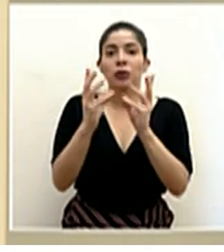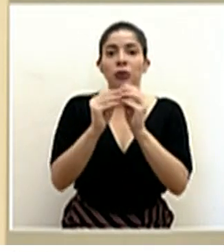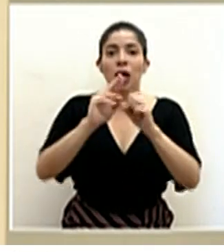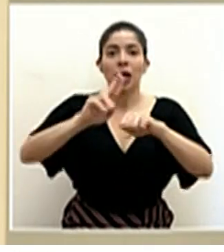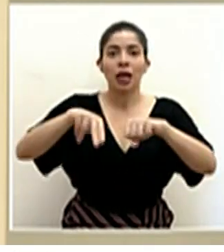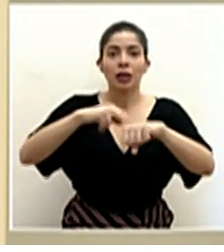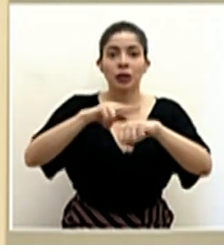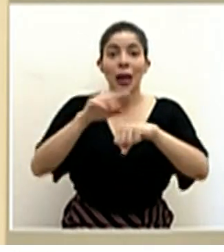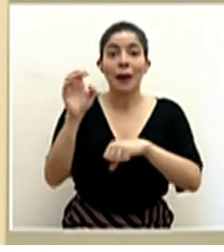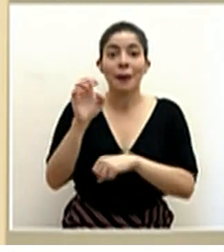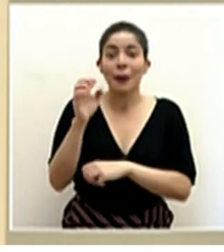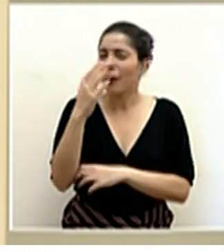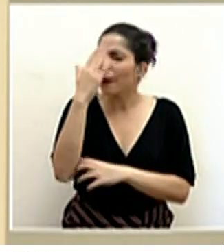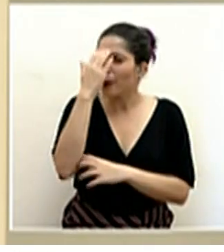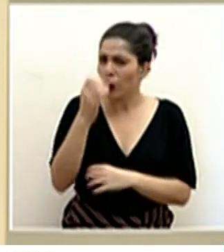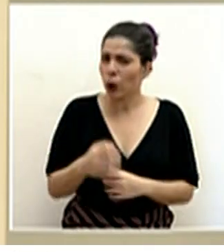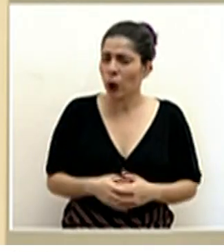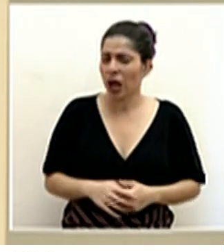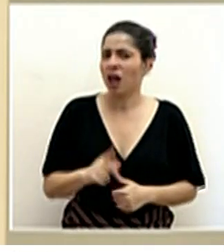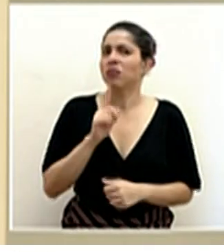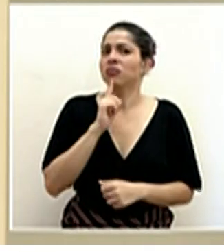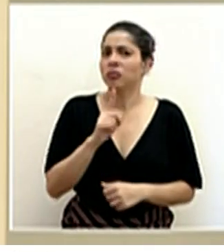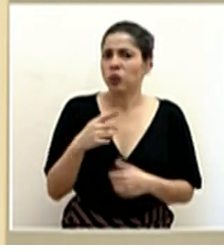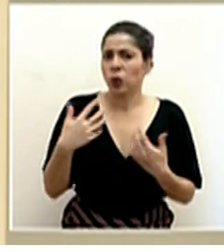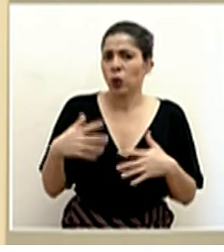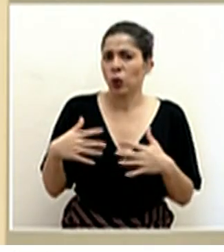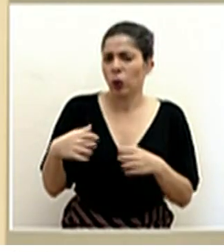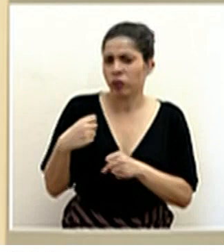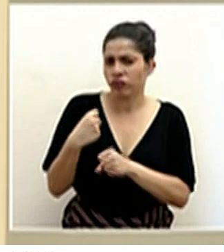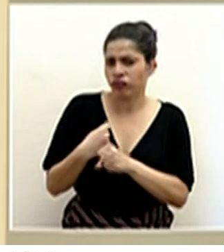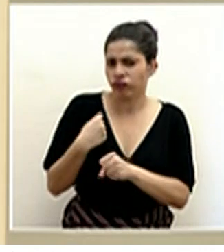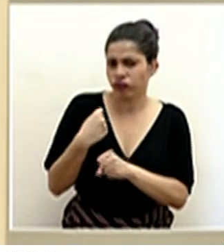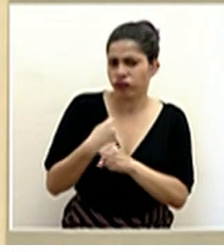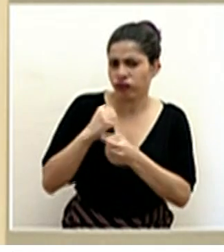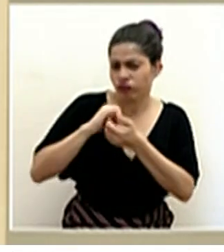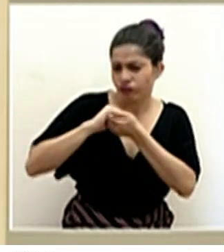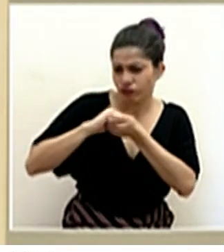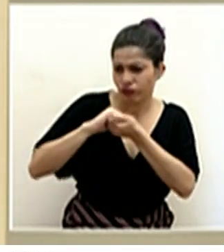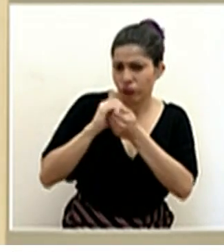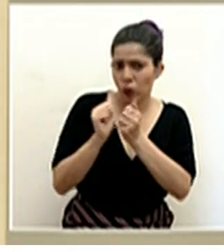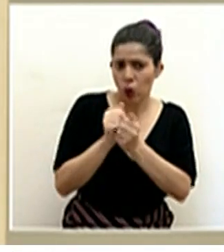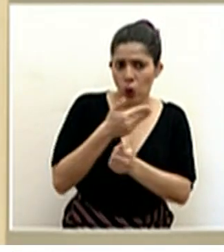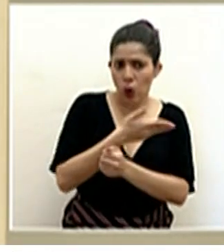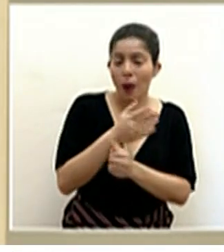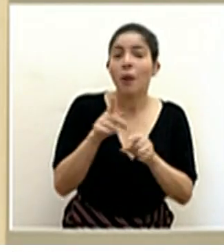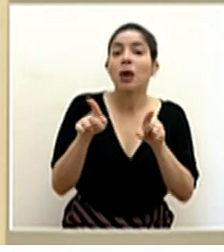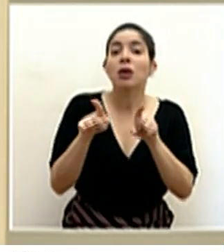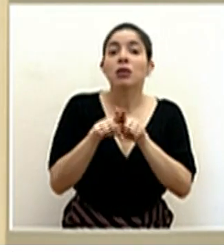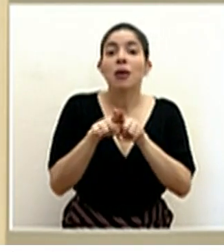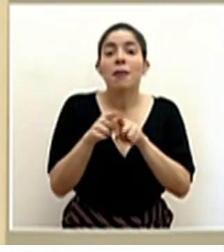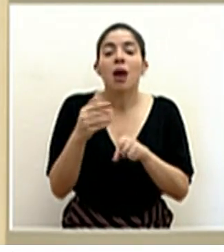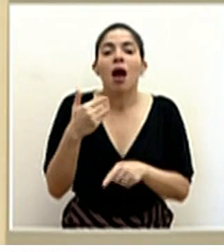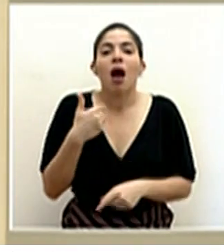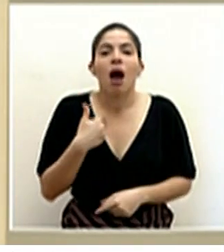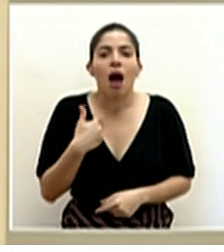Nacional de Emergencia, porque realmente hemos trabajado obviamente mano a mano con ellas, pero también ha habido una